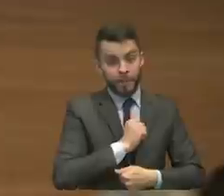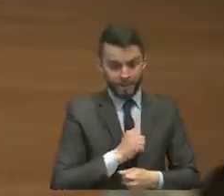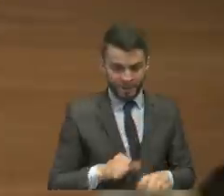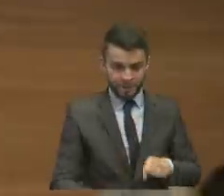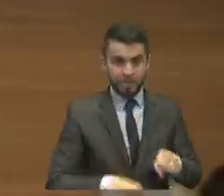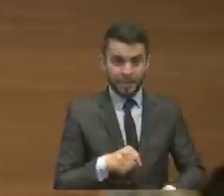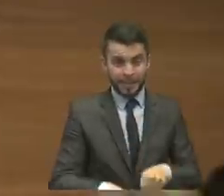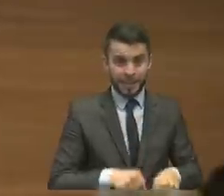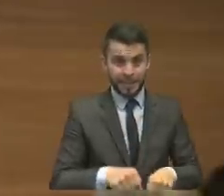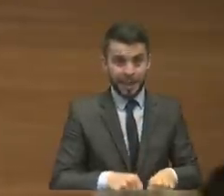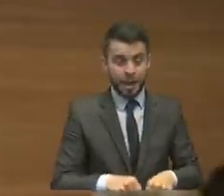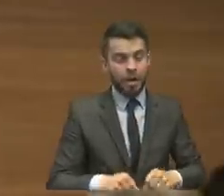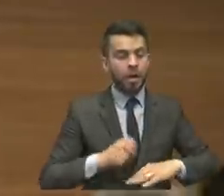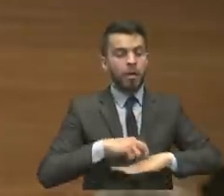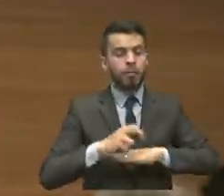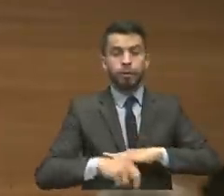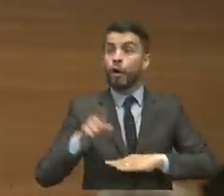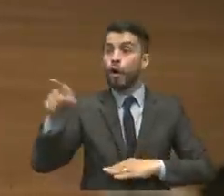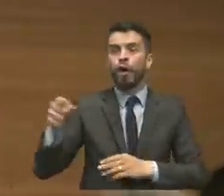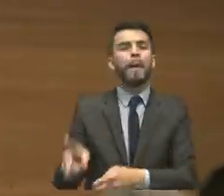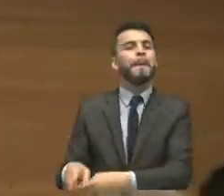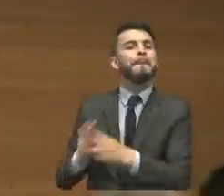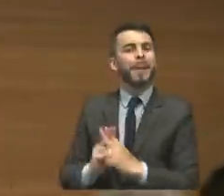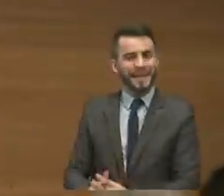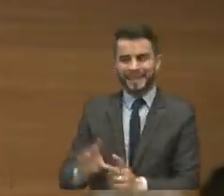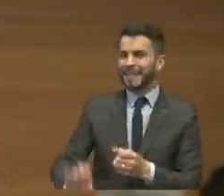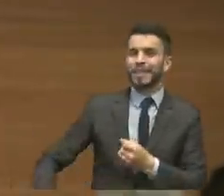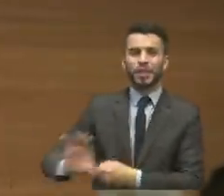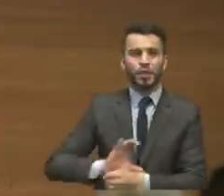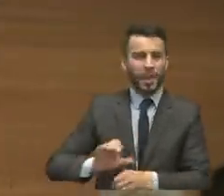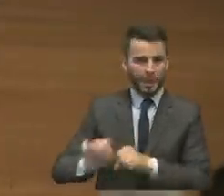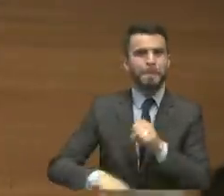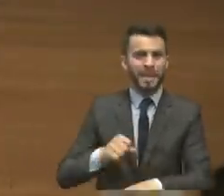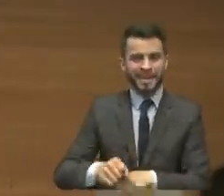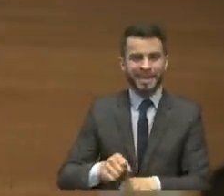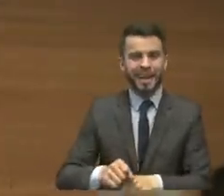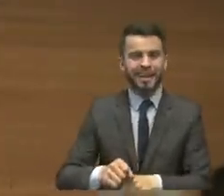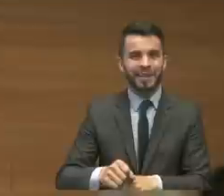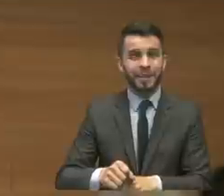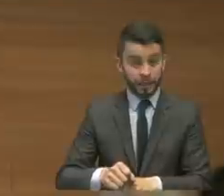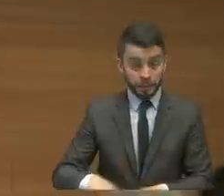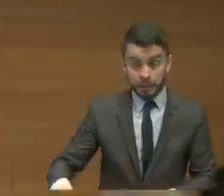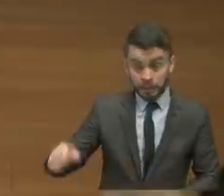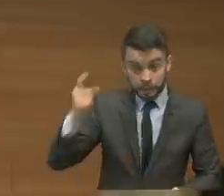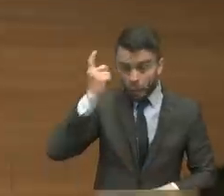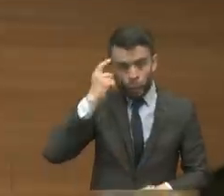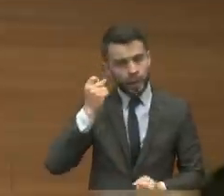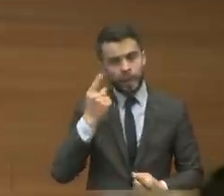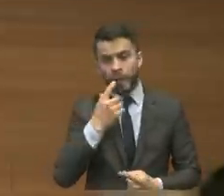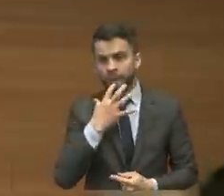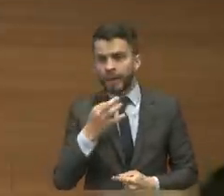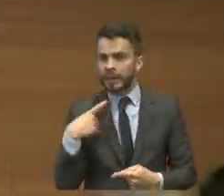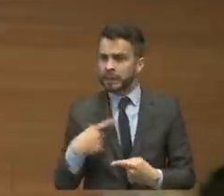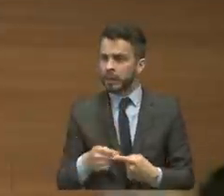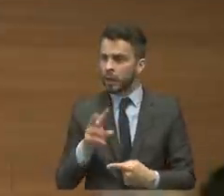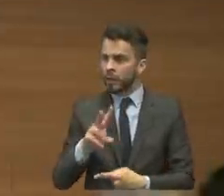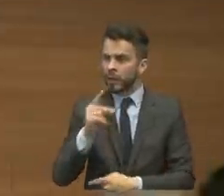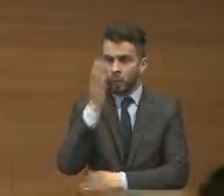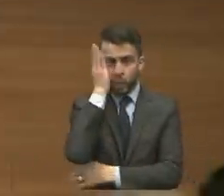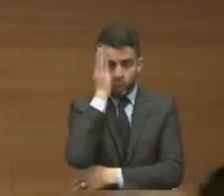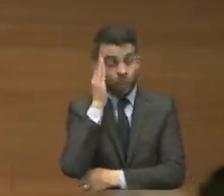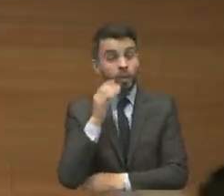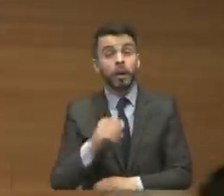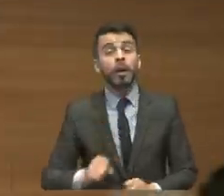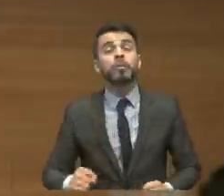sistema de bicicletas públicas de la ciudad, lo va a poder hacer. Yo entiendo que eso nos cuesta un poquito de trabajo porque como llegamos al siglo XXI con una ciudad tan mal